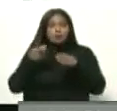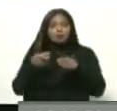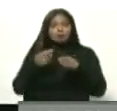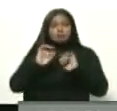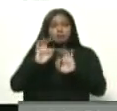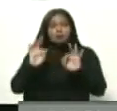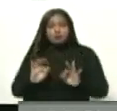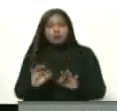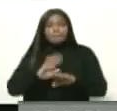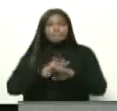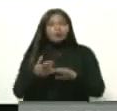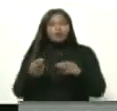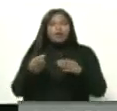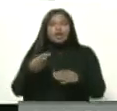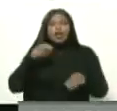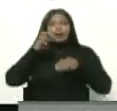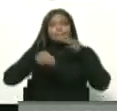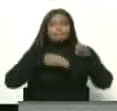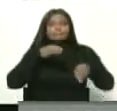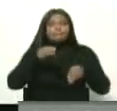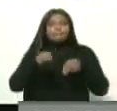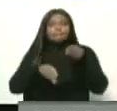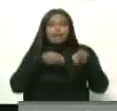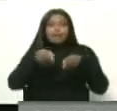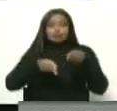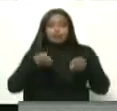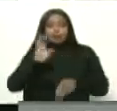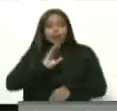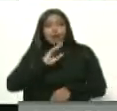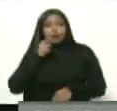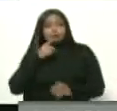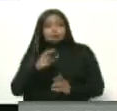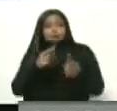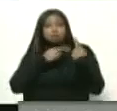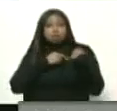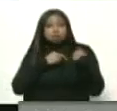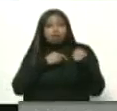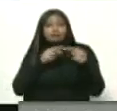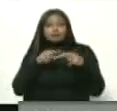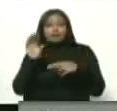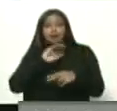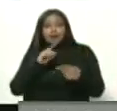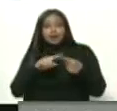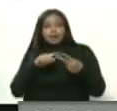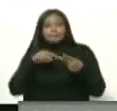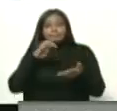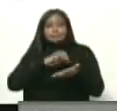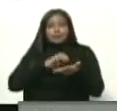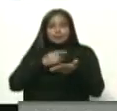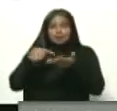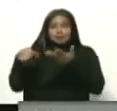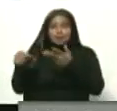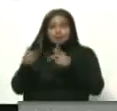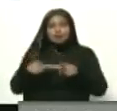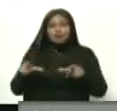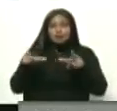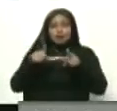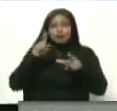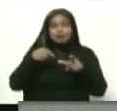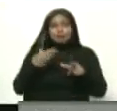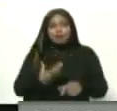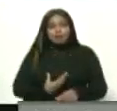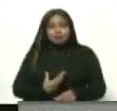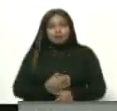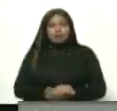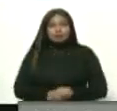municipales, porque el Metro de Caracas pues forma parte de la Distrito Capital, el Estado Miranda y diversas alcaldías.